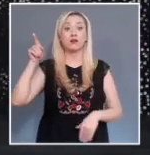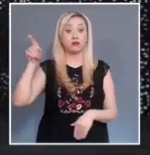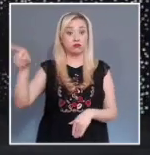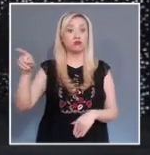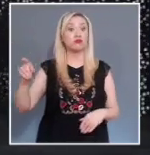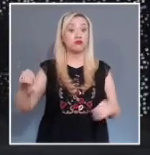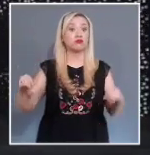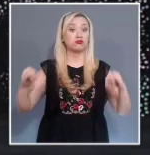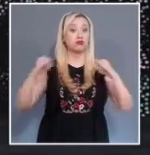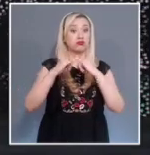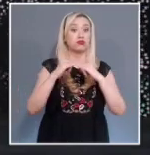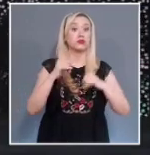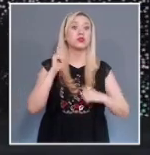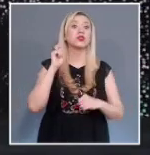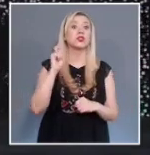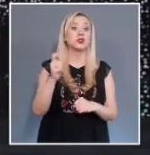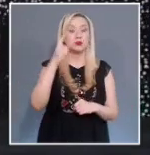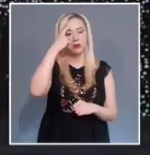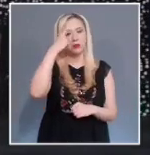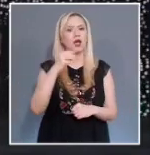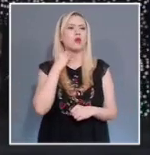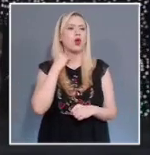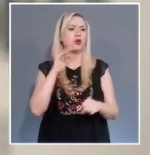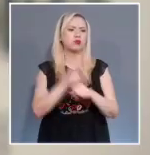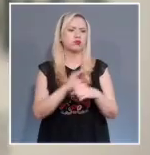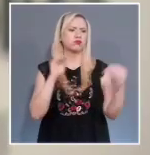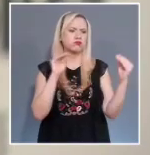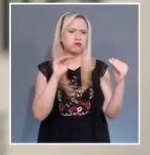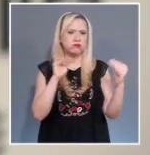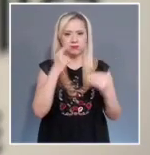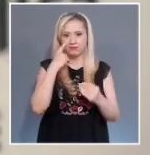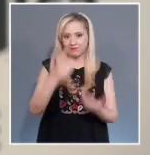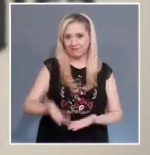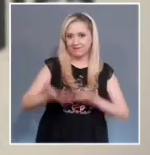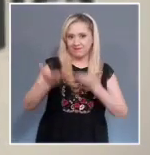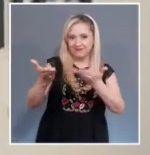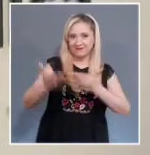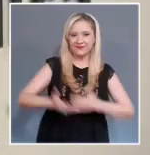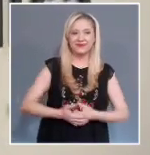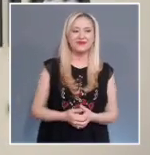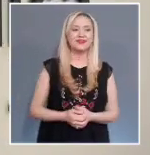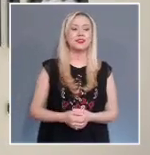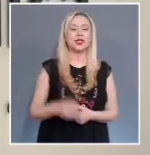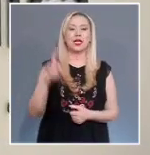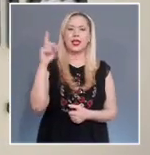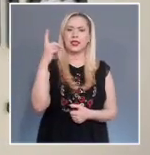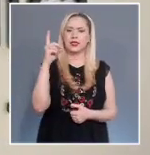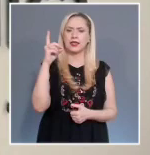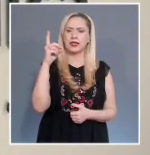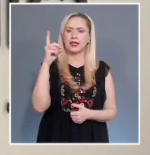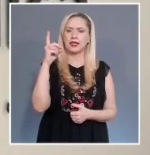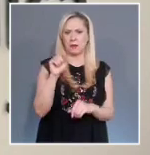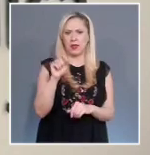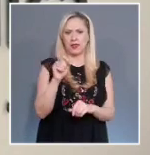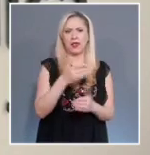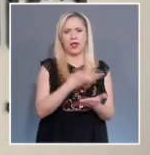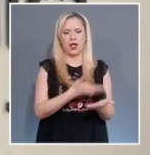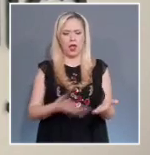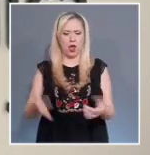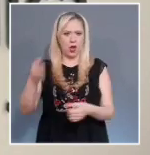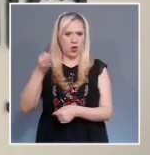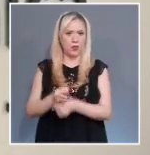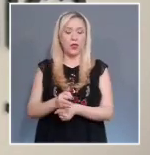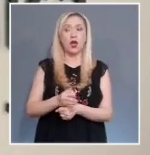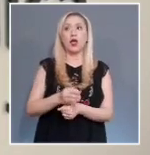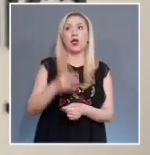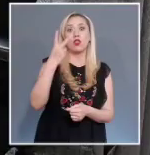trabajo que preparamos al respecto. De diciembre de 2020 a la fecha, un total de 332 personas han